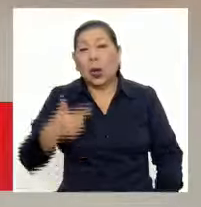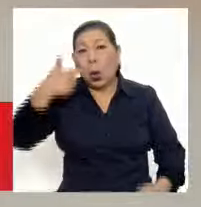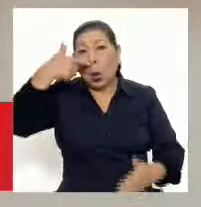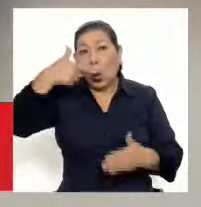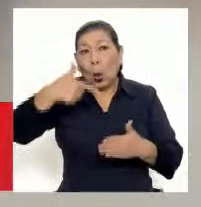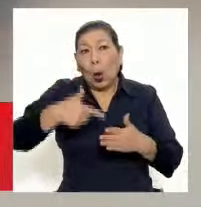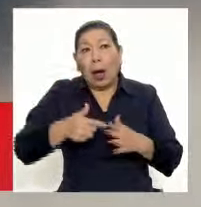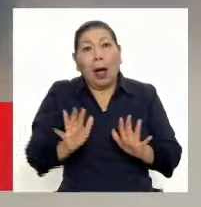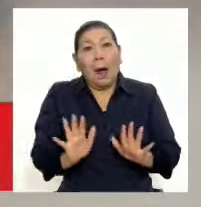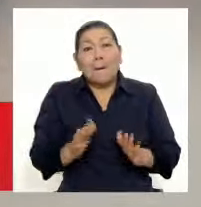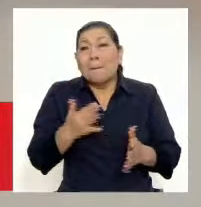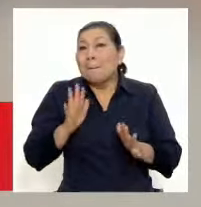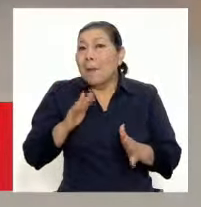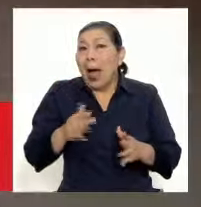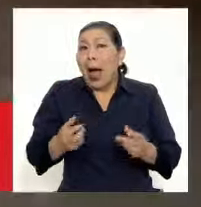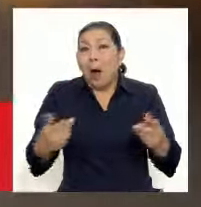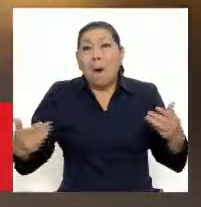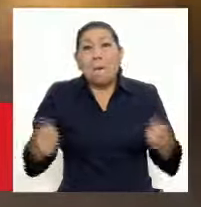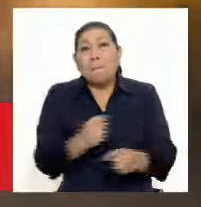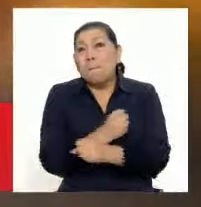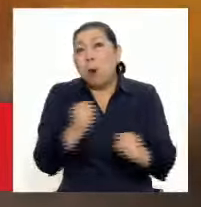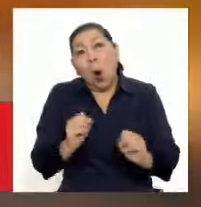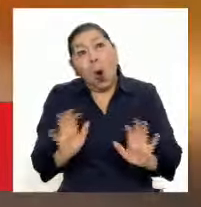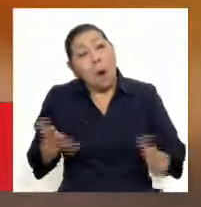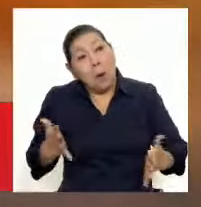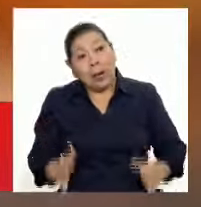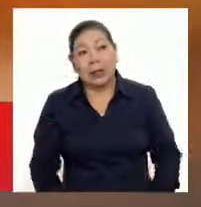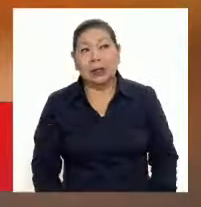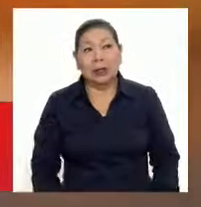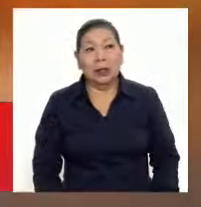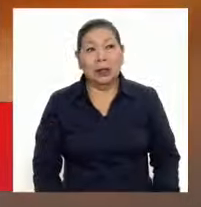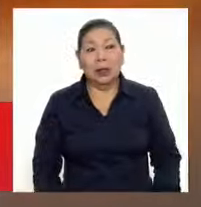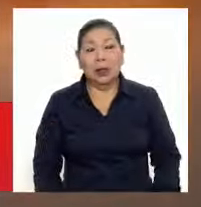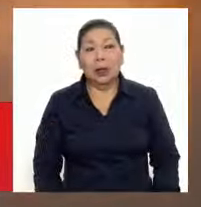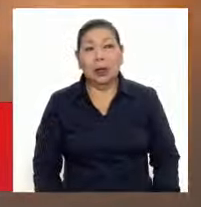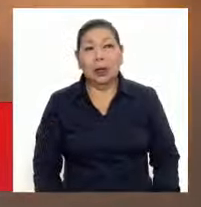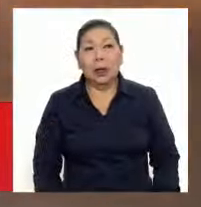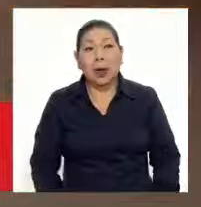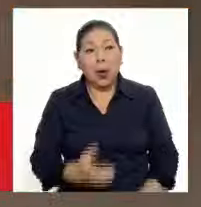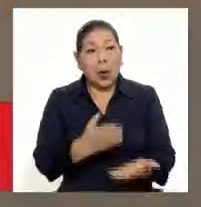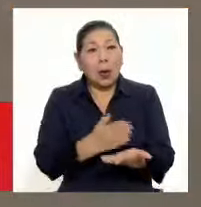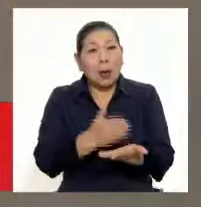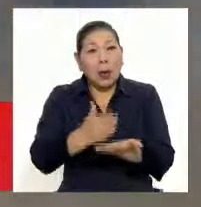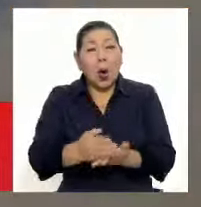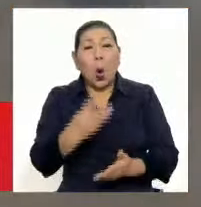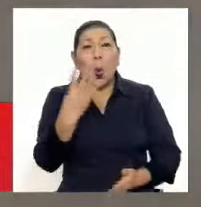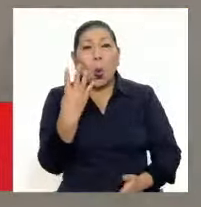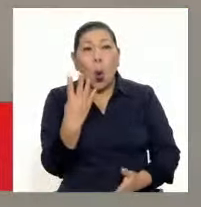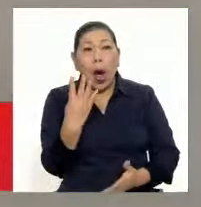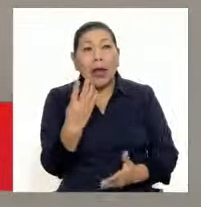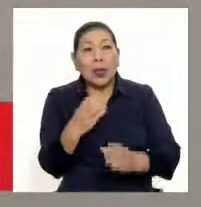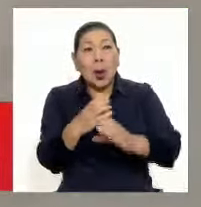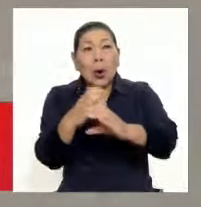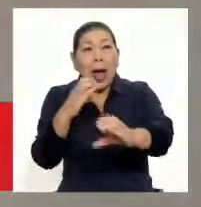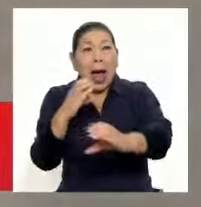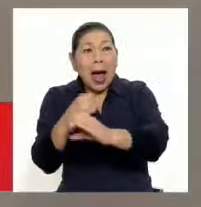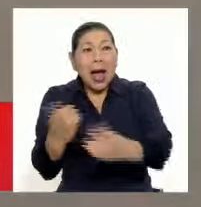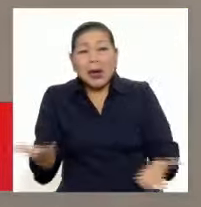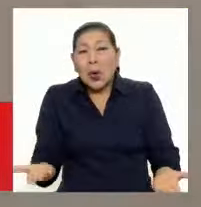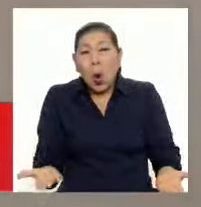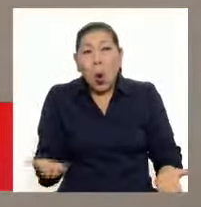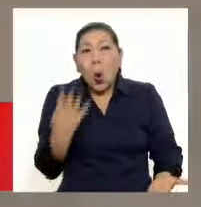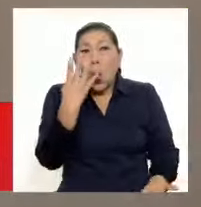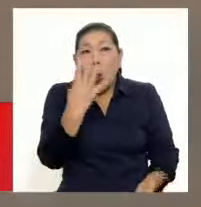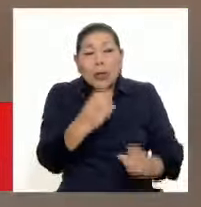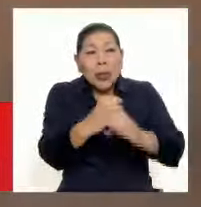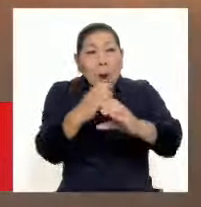cual podría ser afectado. Fíjate que se queman cuatro carros, está consumiendo, ve, ya son cuatro carros, ya,